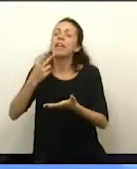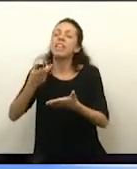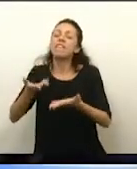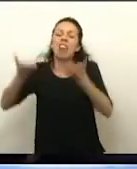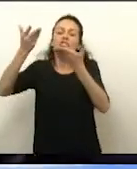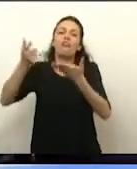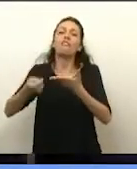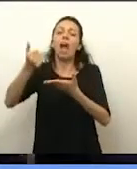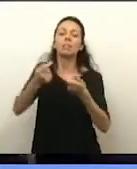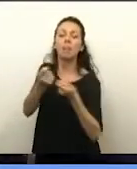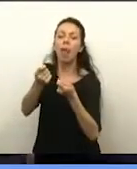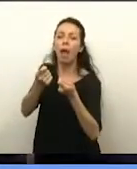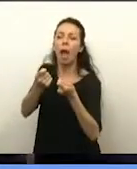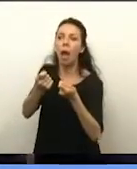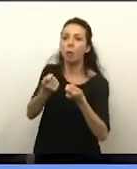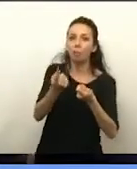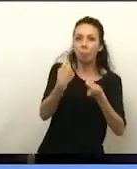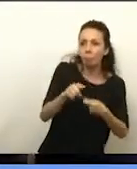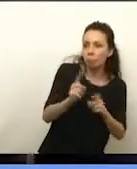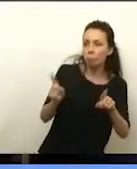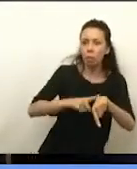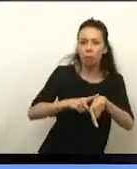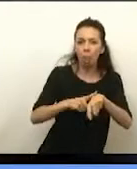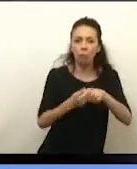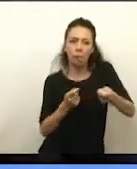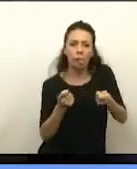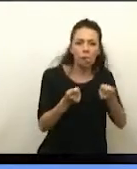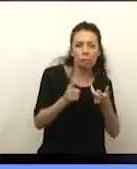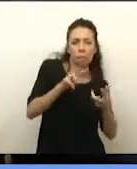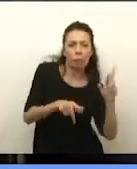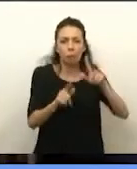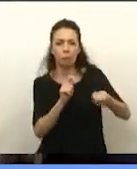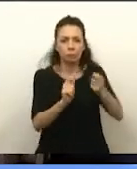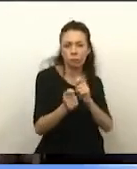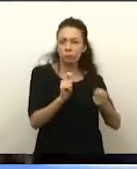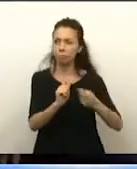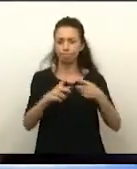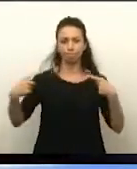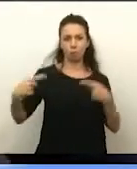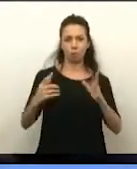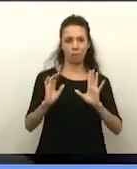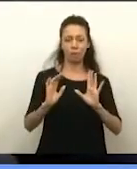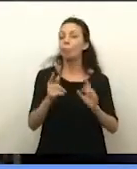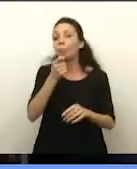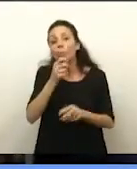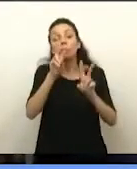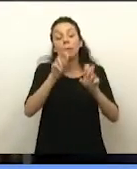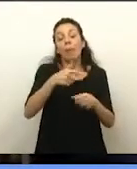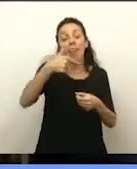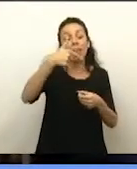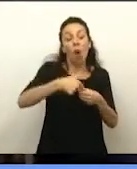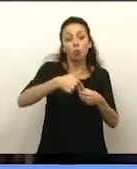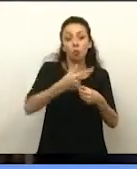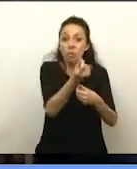y tomar constantes medidas y decisiones inflacionarias como puede ser el precio de los combustibles que en los últimos 10 días